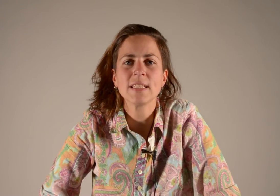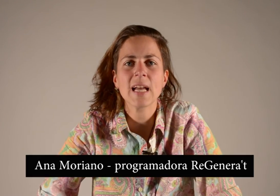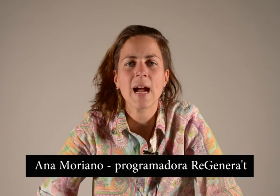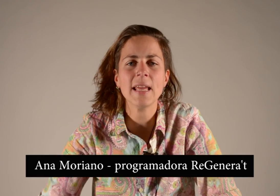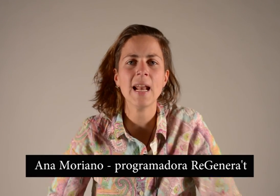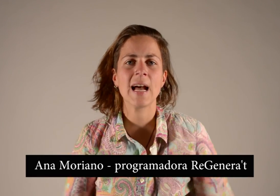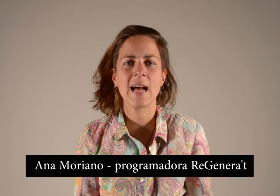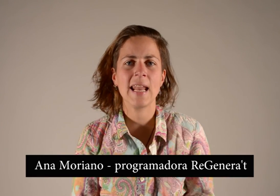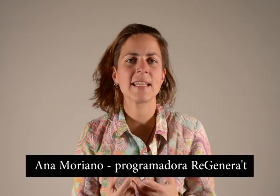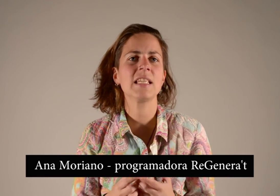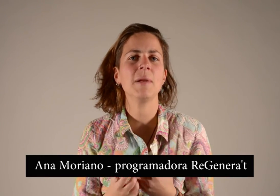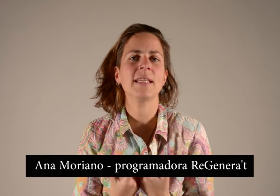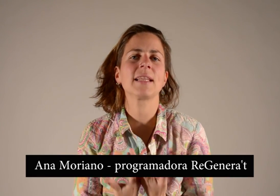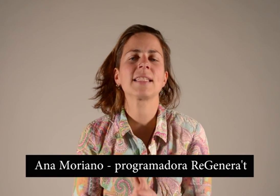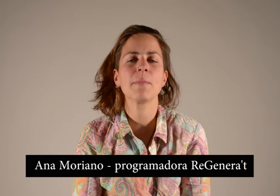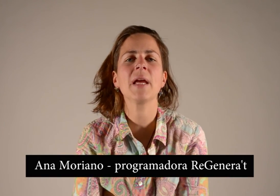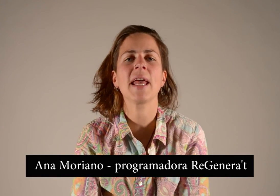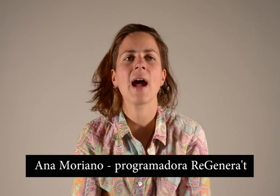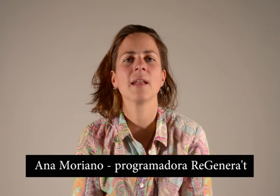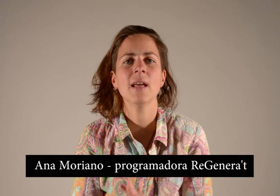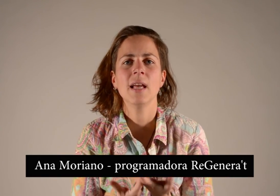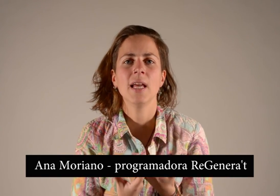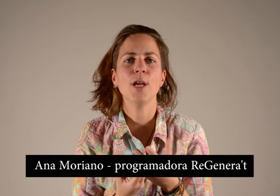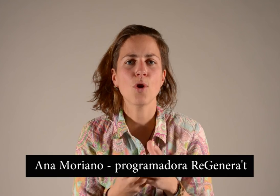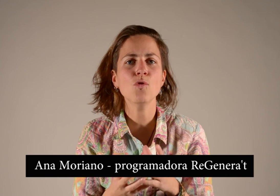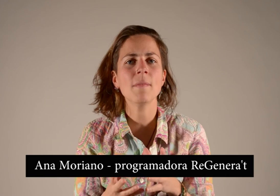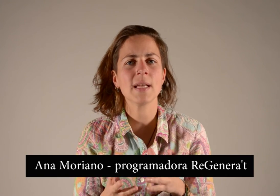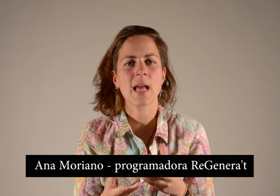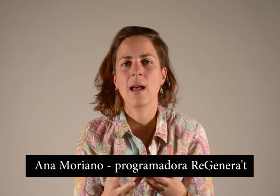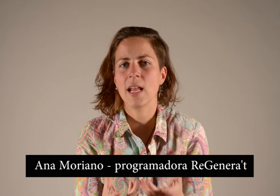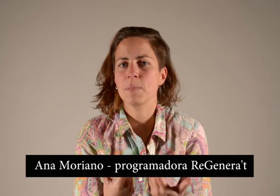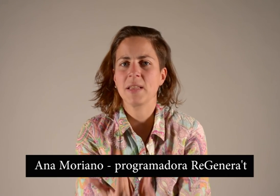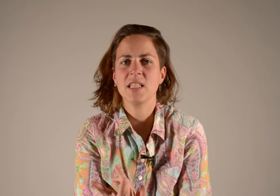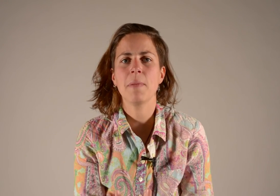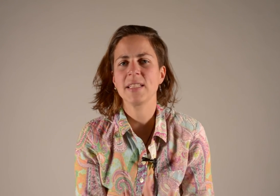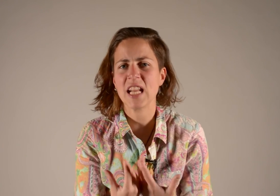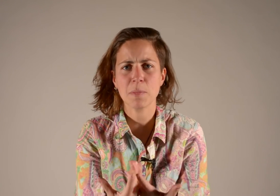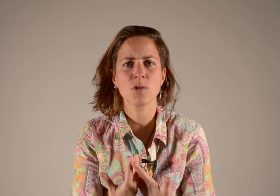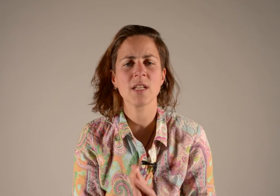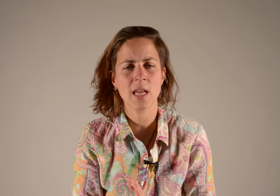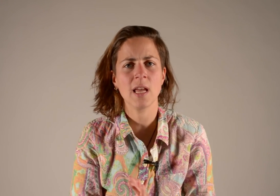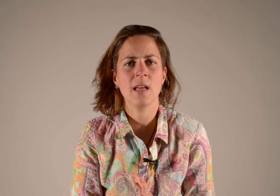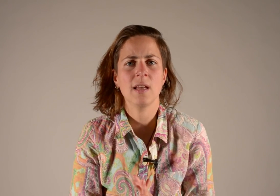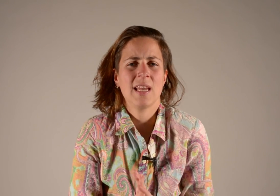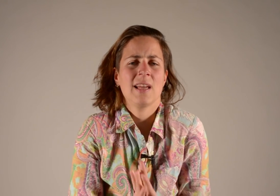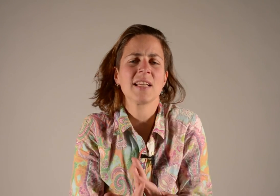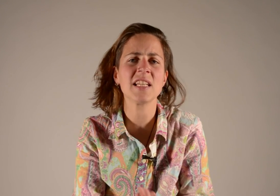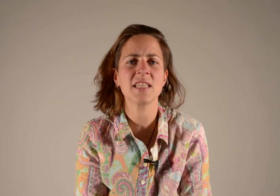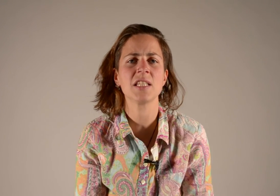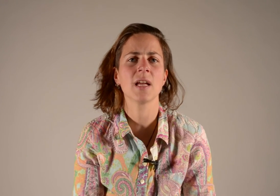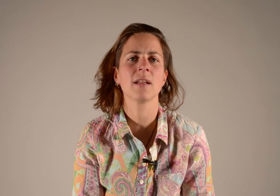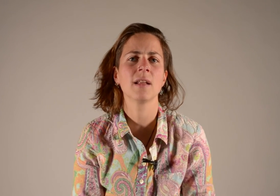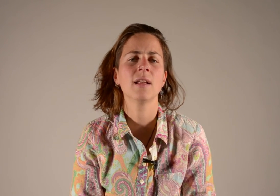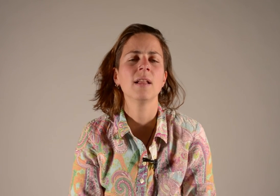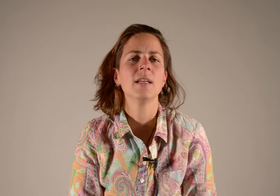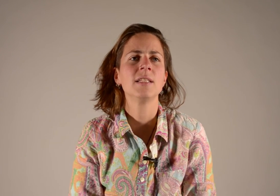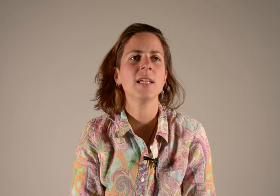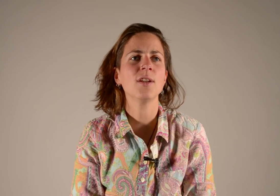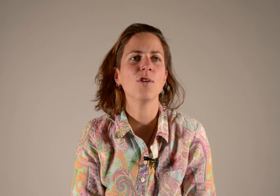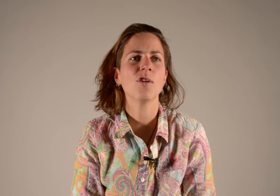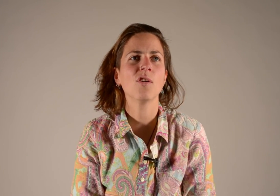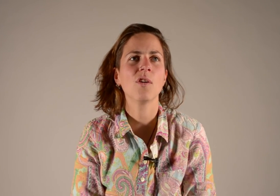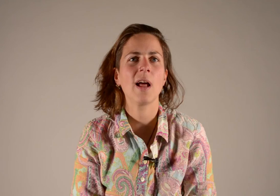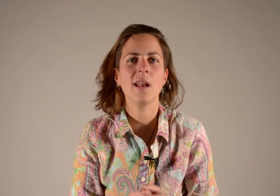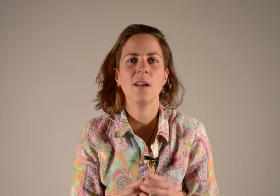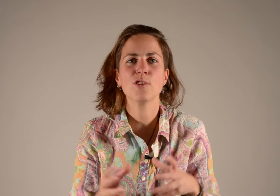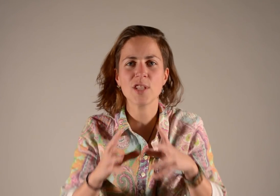sobre todo destacaría la sensibilidad que estem creant. I no només a les participants, a les persones que assisteixen,